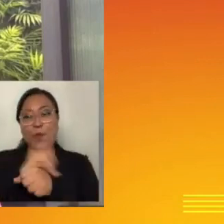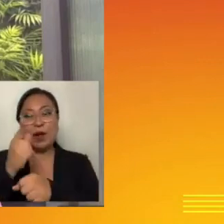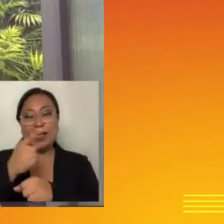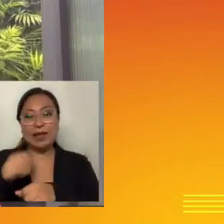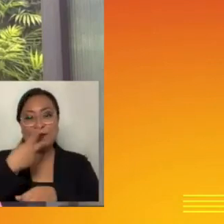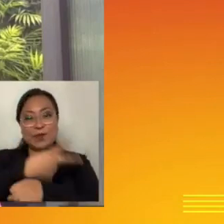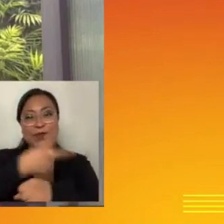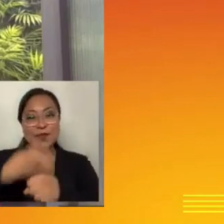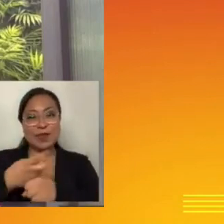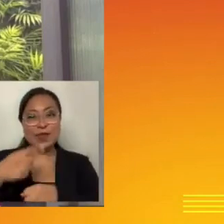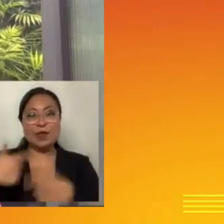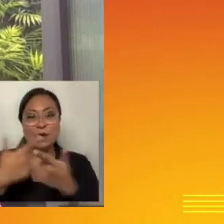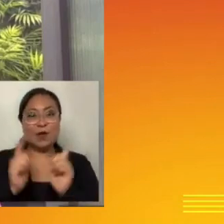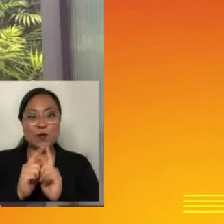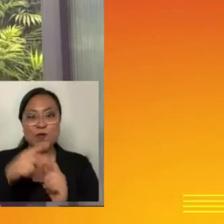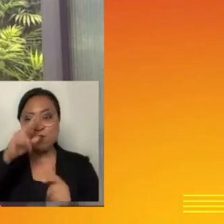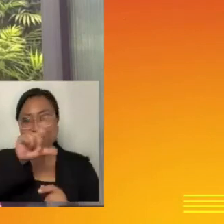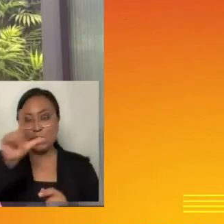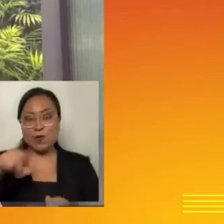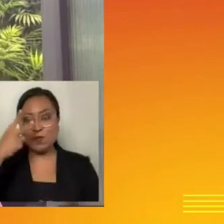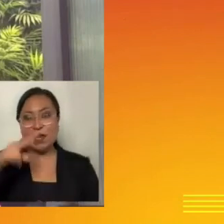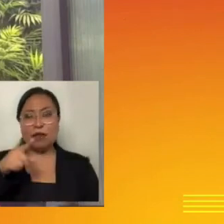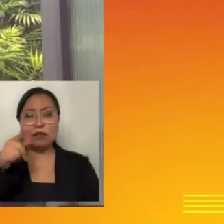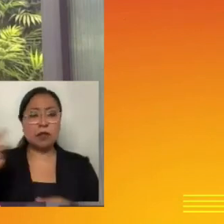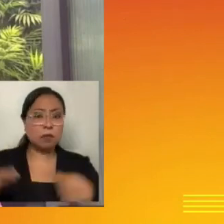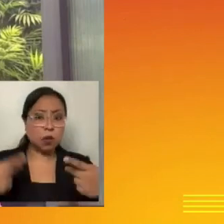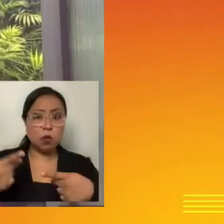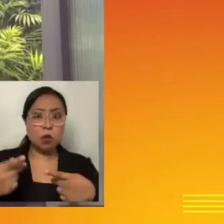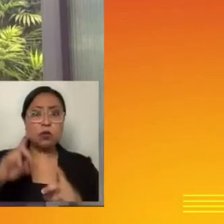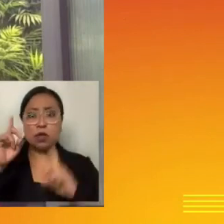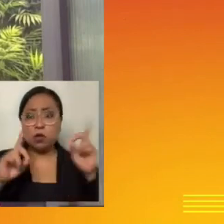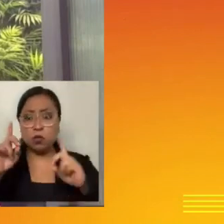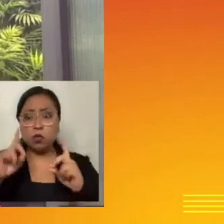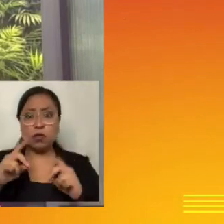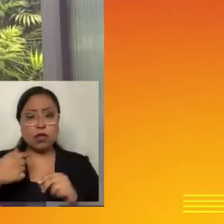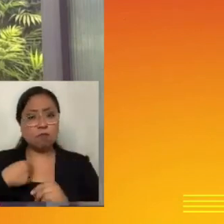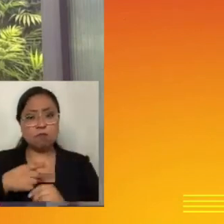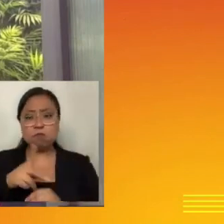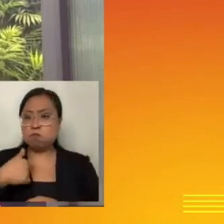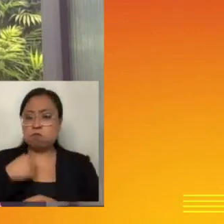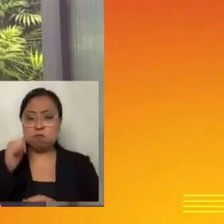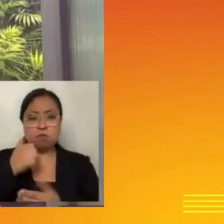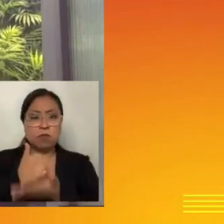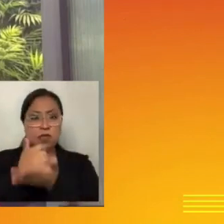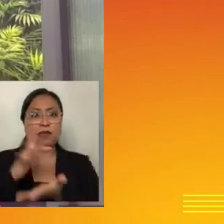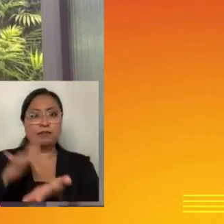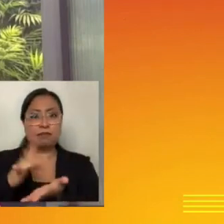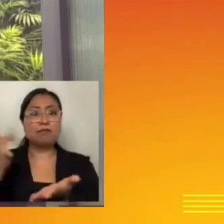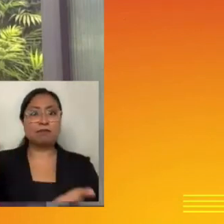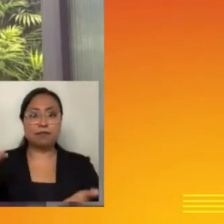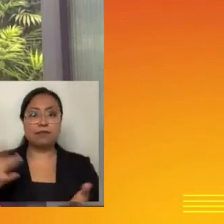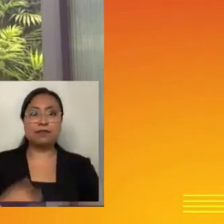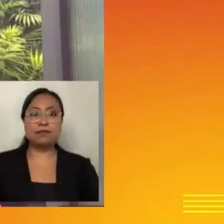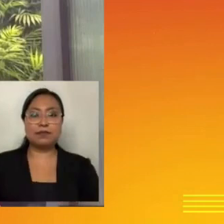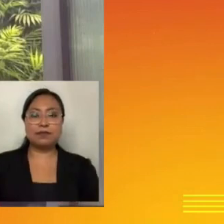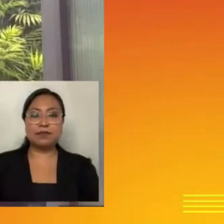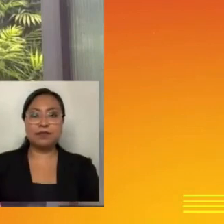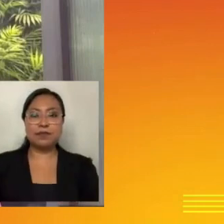quedo pues a sus órdenes para cualquier pregunta, comentarios, dudas que tengan. Muchas gracias.